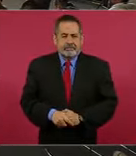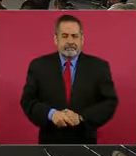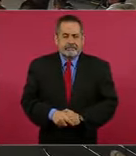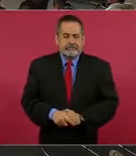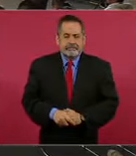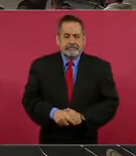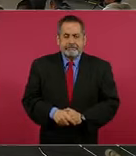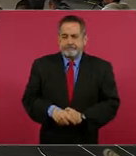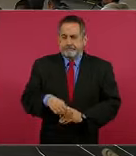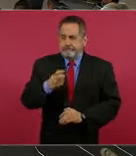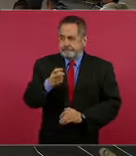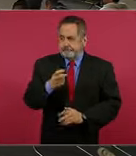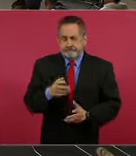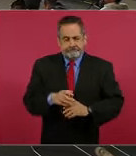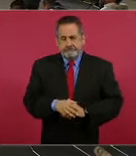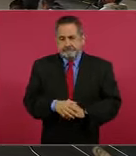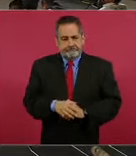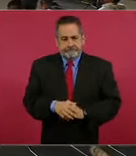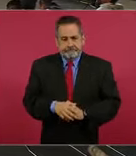Pero eso sería, ¿no? Que no haya